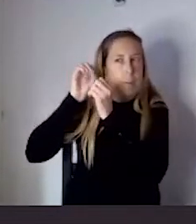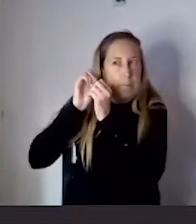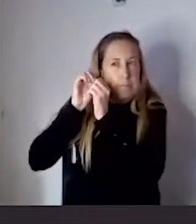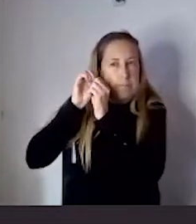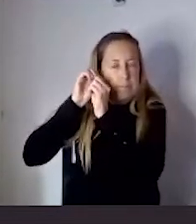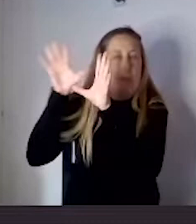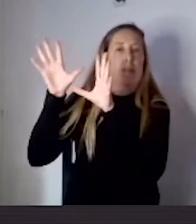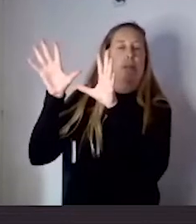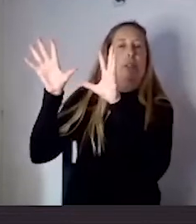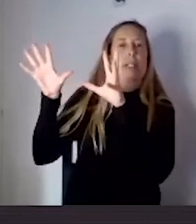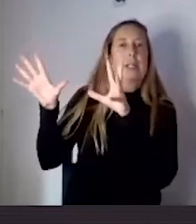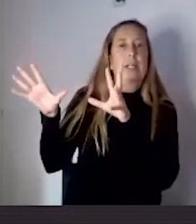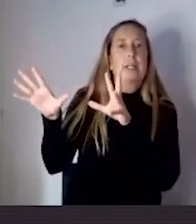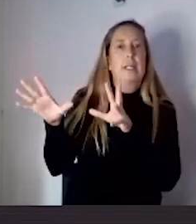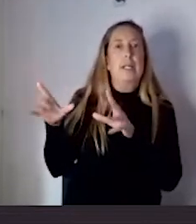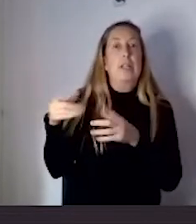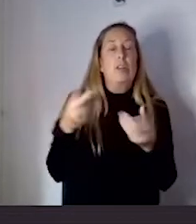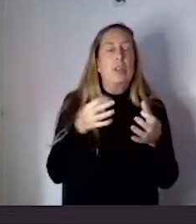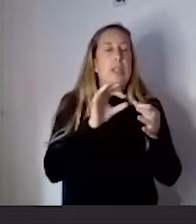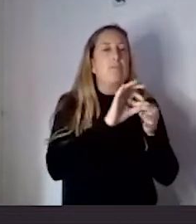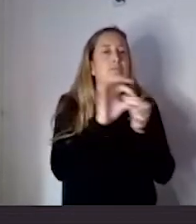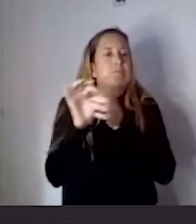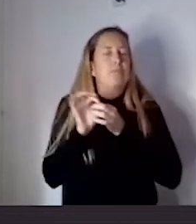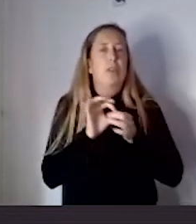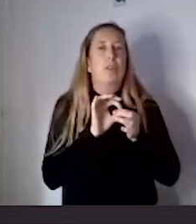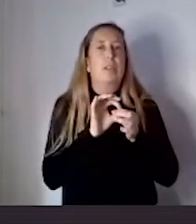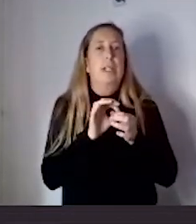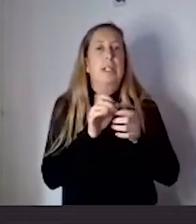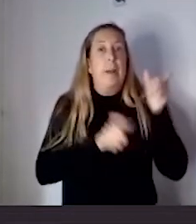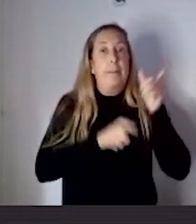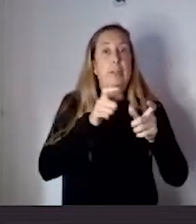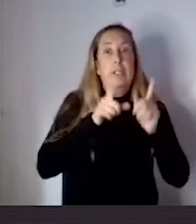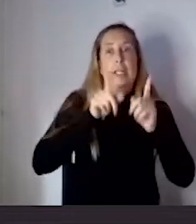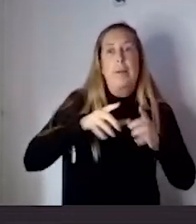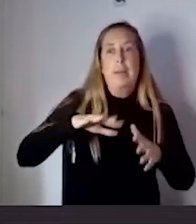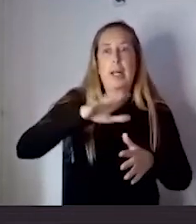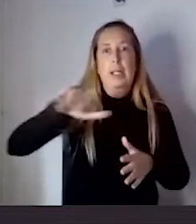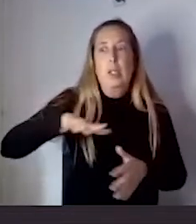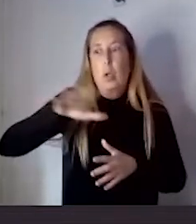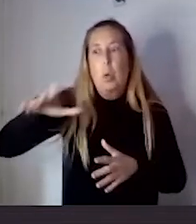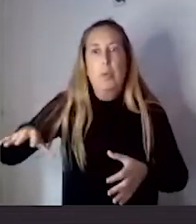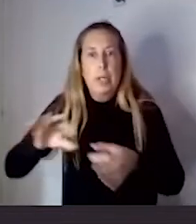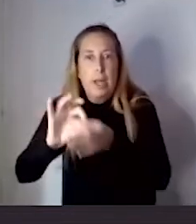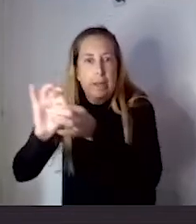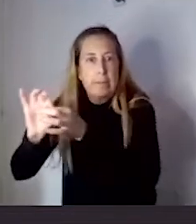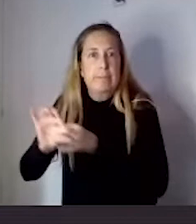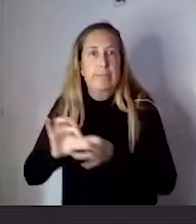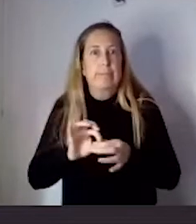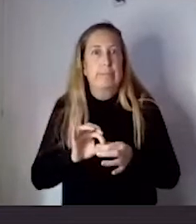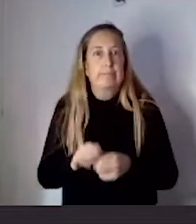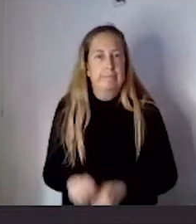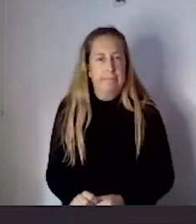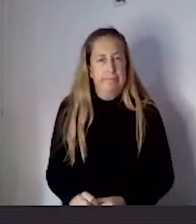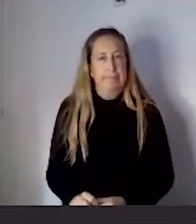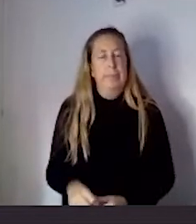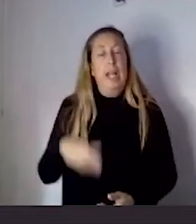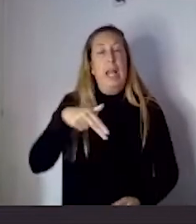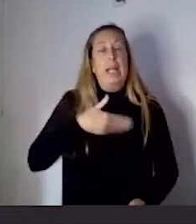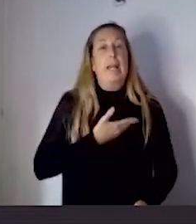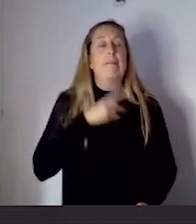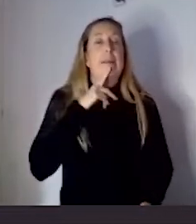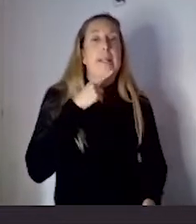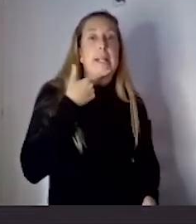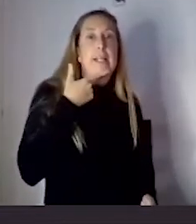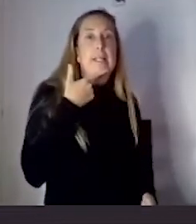personas pero también como comunidades recientemente mike un lanzó una serie de en este es o sea arte